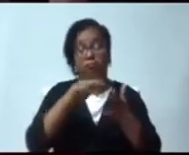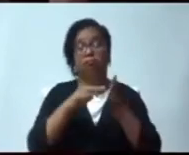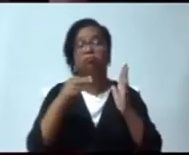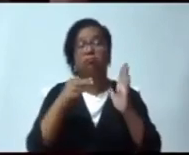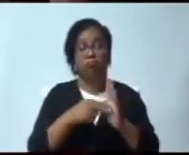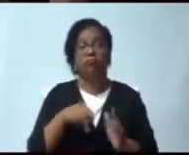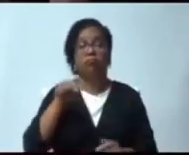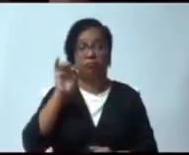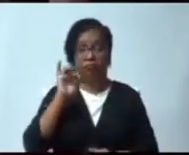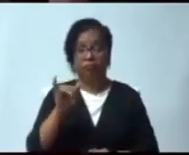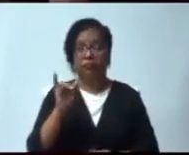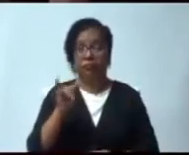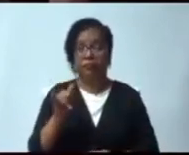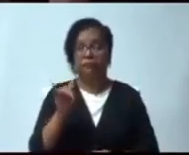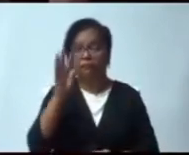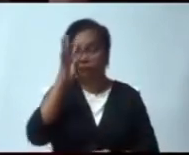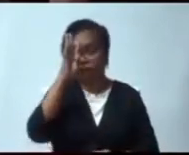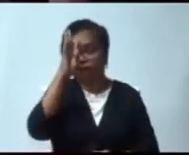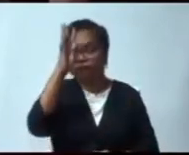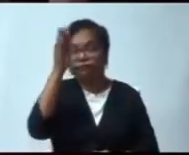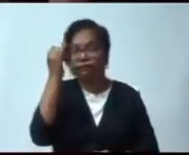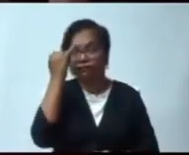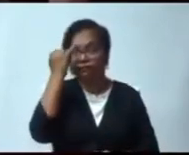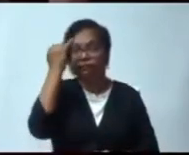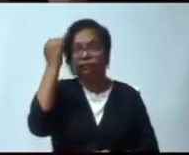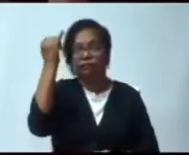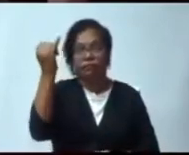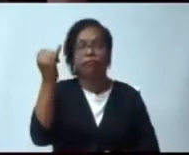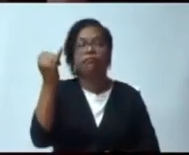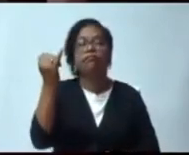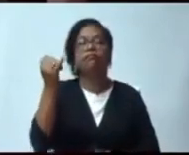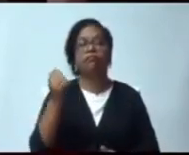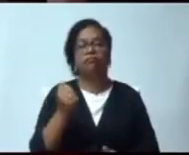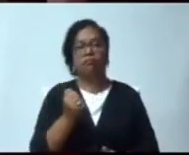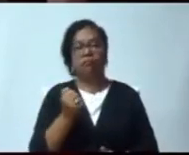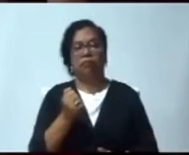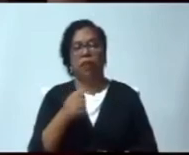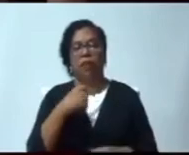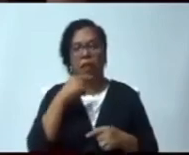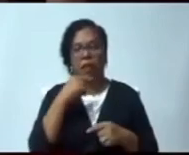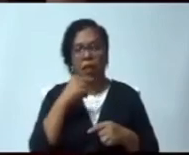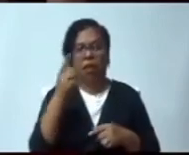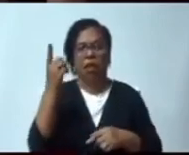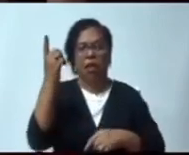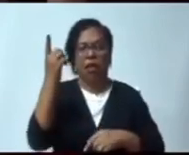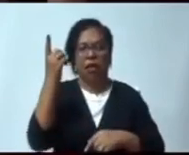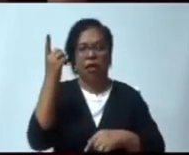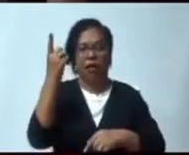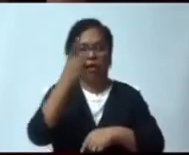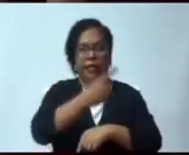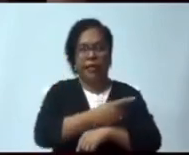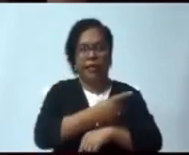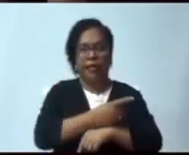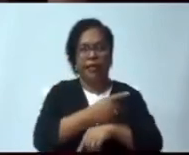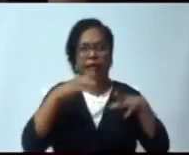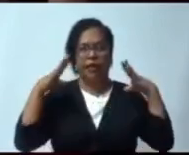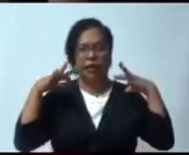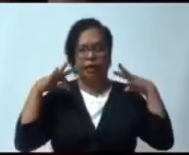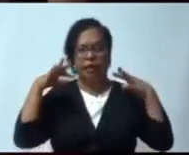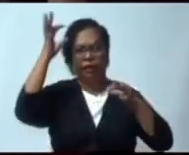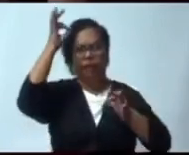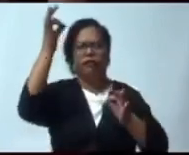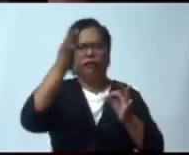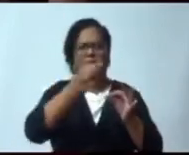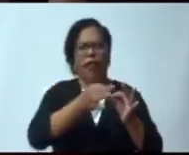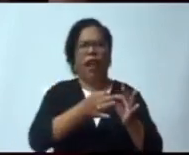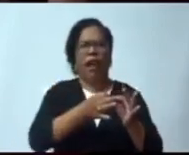con la modificación de los días feriados, de cuándo se celebra y cuándo no, de cuándo se reconoce